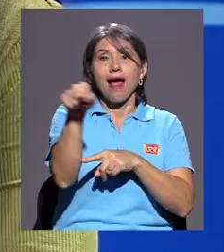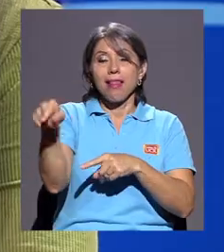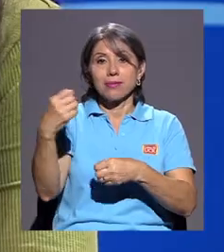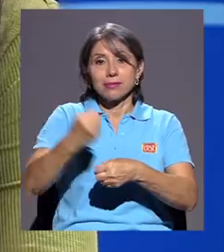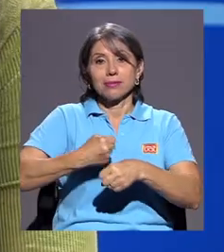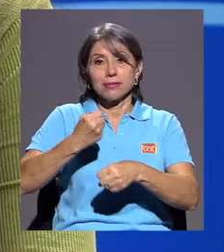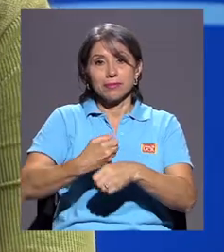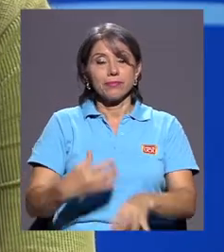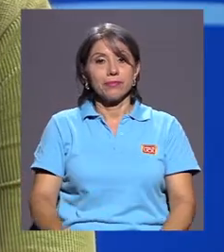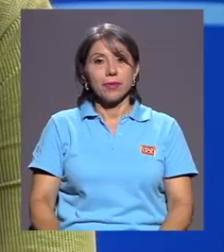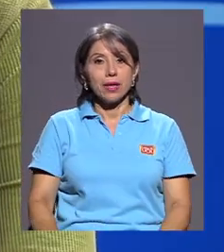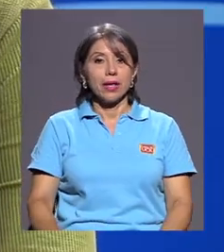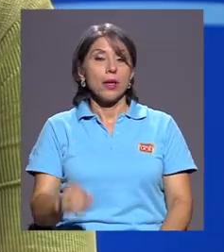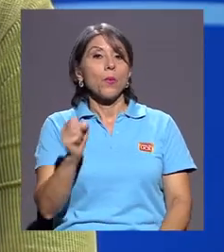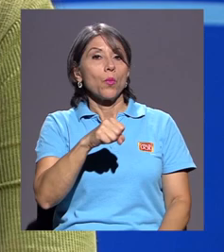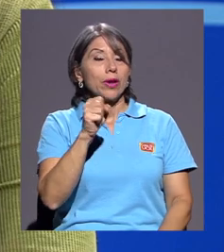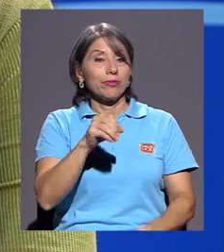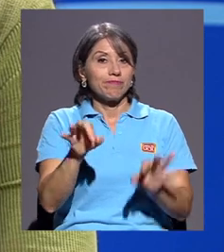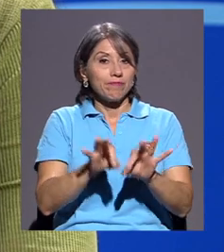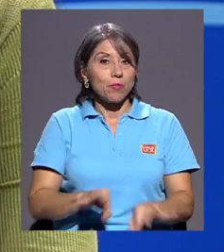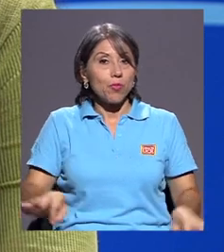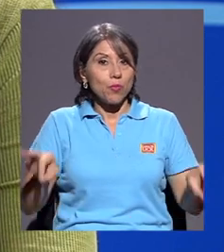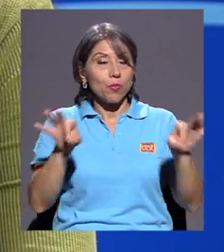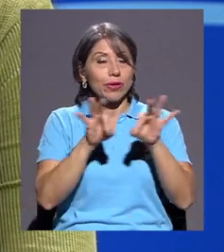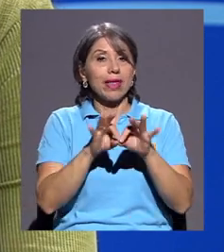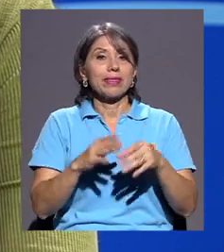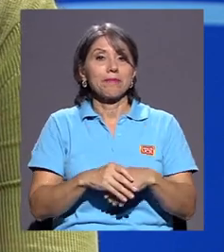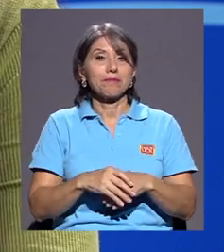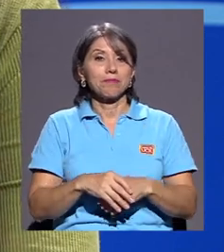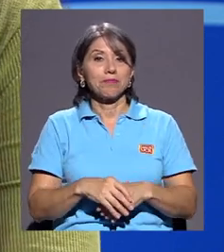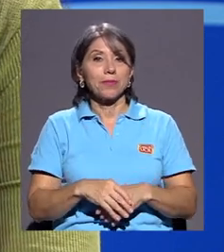trabajando. Sí, bueno, importante, ¿para qué?